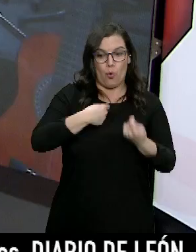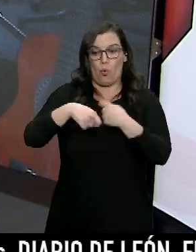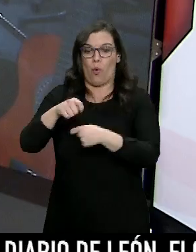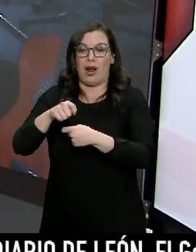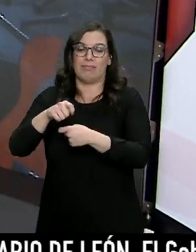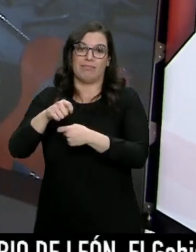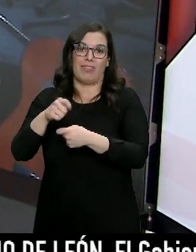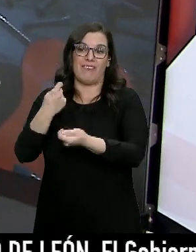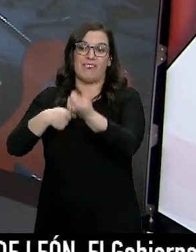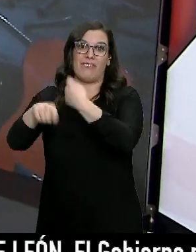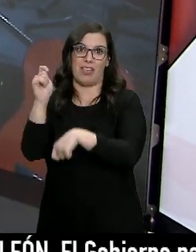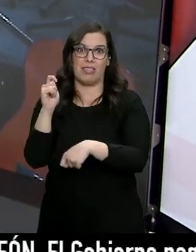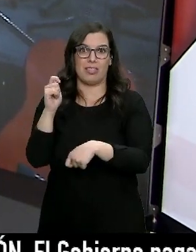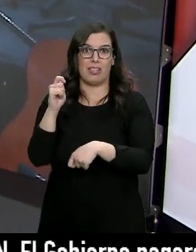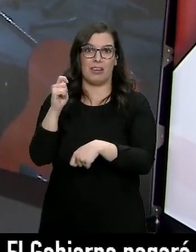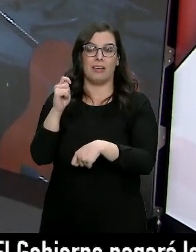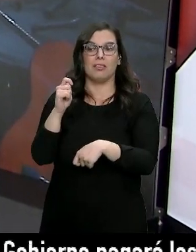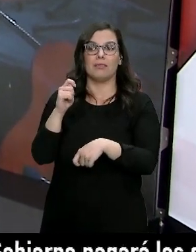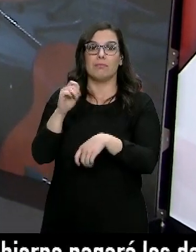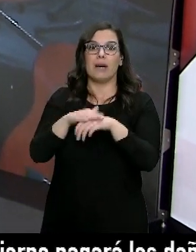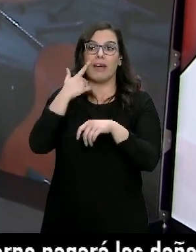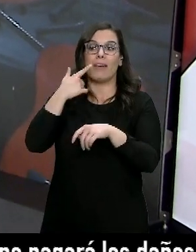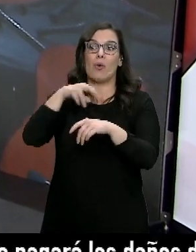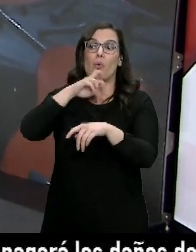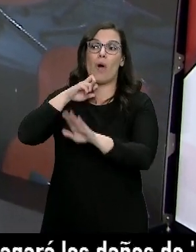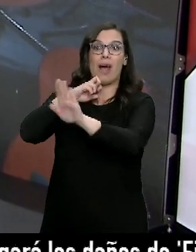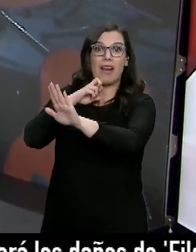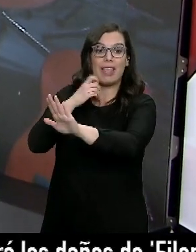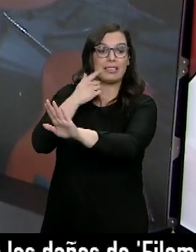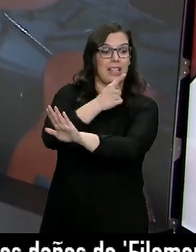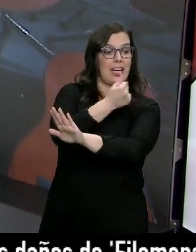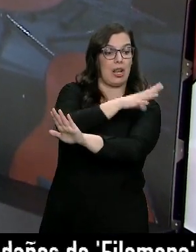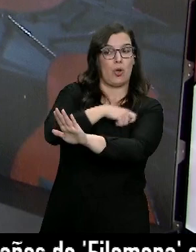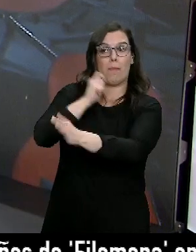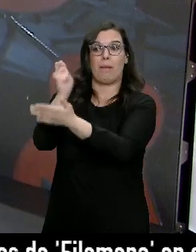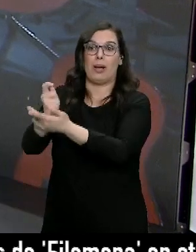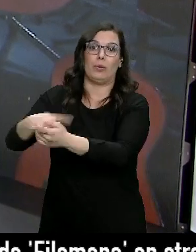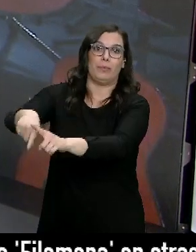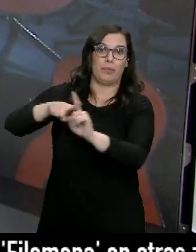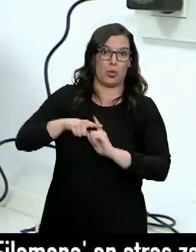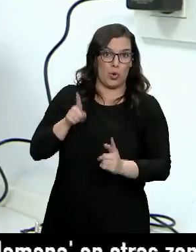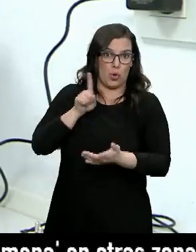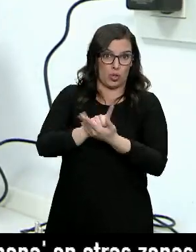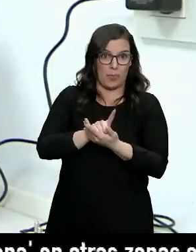la afluencia en los Montes de Piedad y casas de empeño, aún más en plena cuesta de enero.